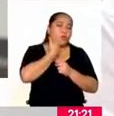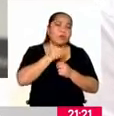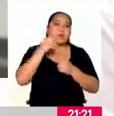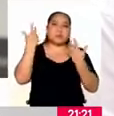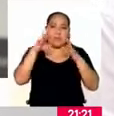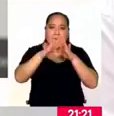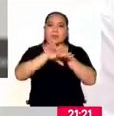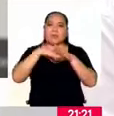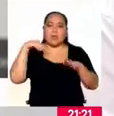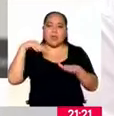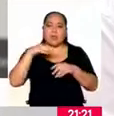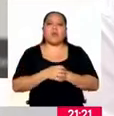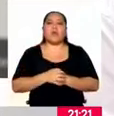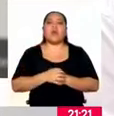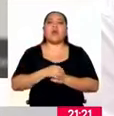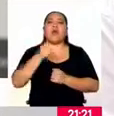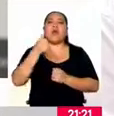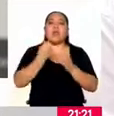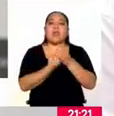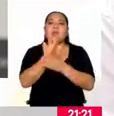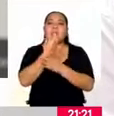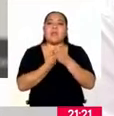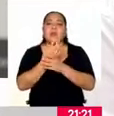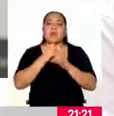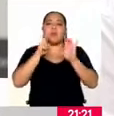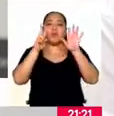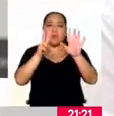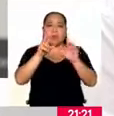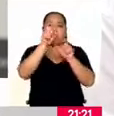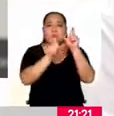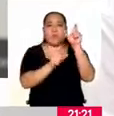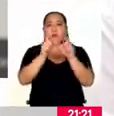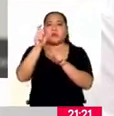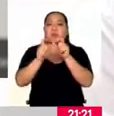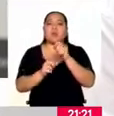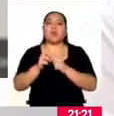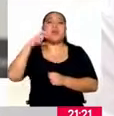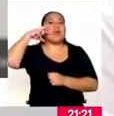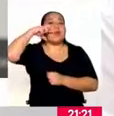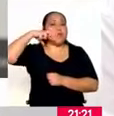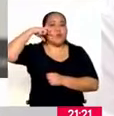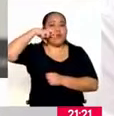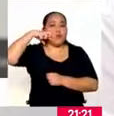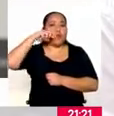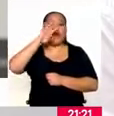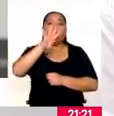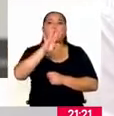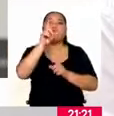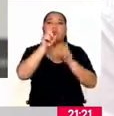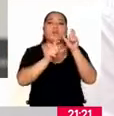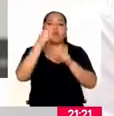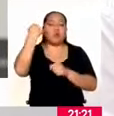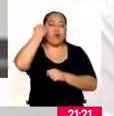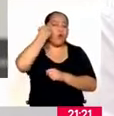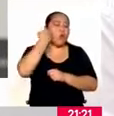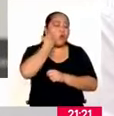alta. Tenemos en Arequipa 7 pacientes y en Puno 4 pacientes